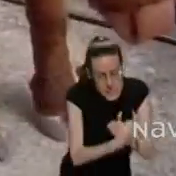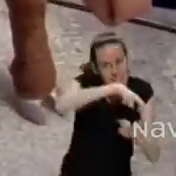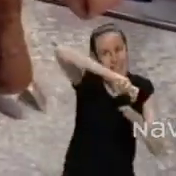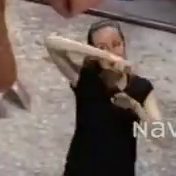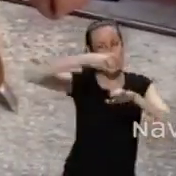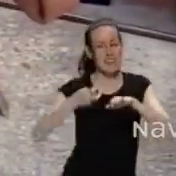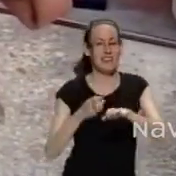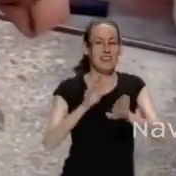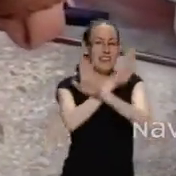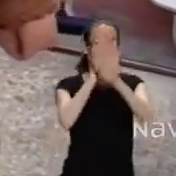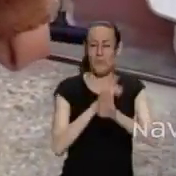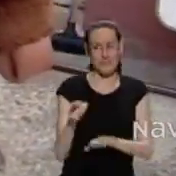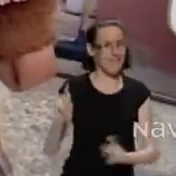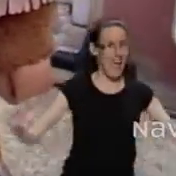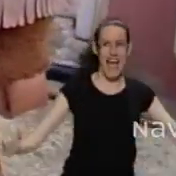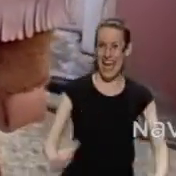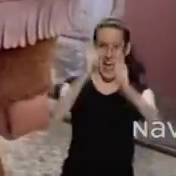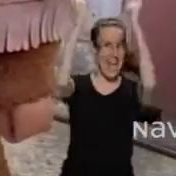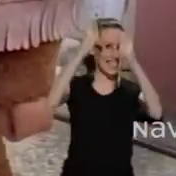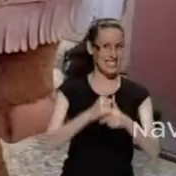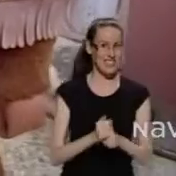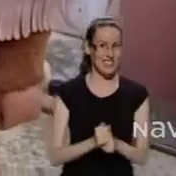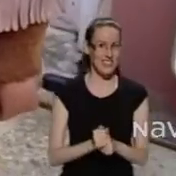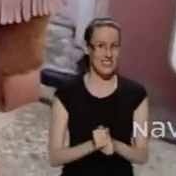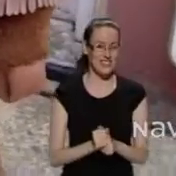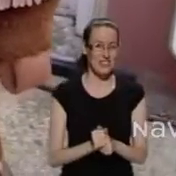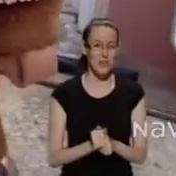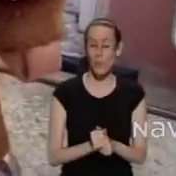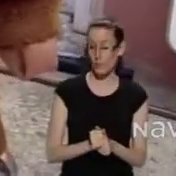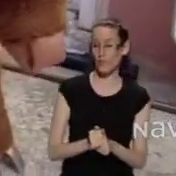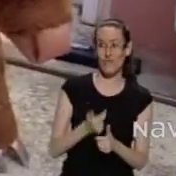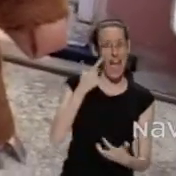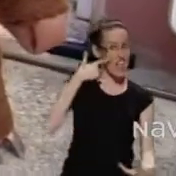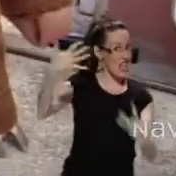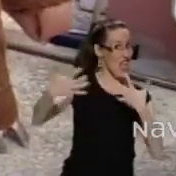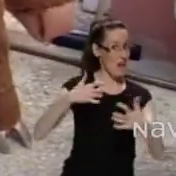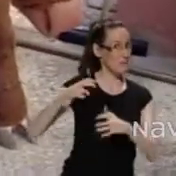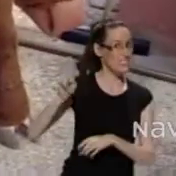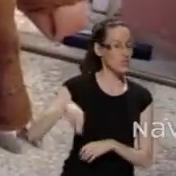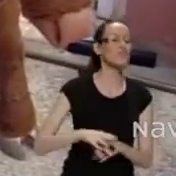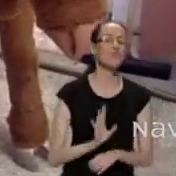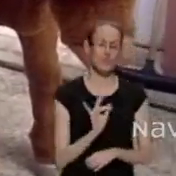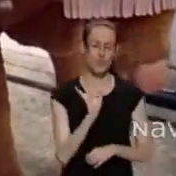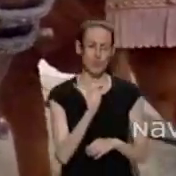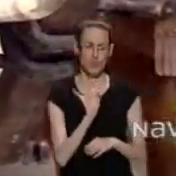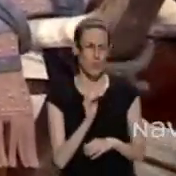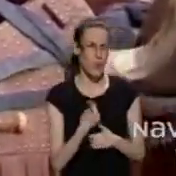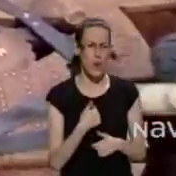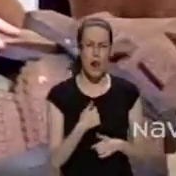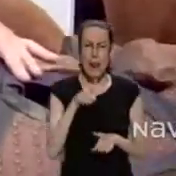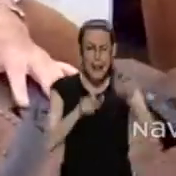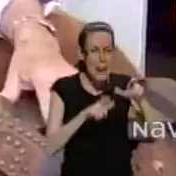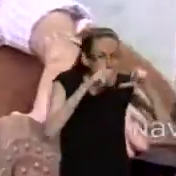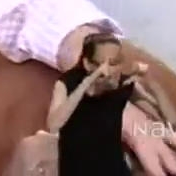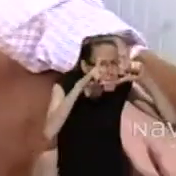Entonces, tienen mucho éxito. Hombre, por lo menos llamativos son. Sí, sí. Y la gente pues saca muchas fotos.